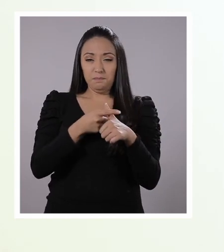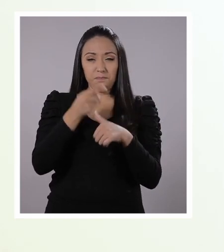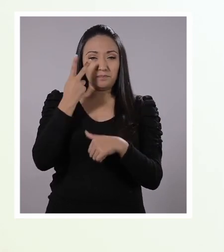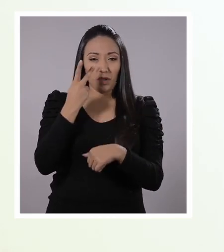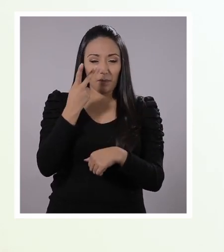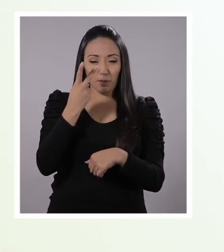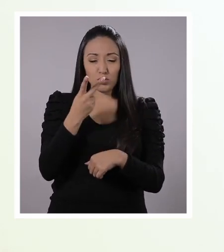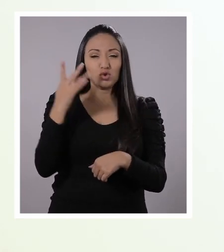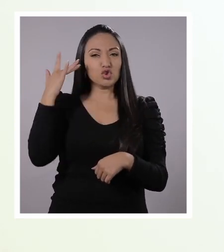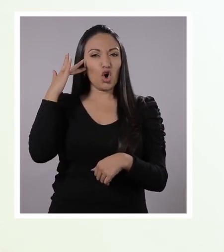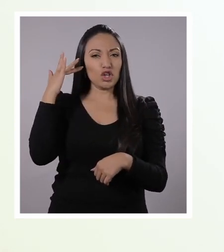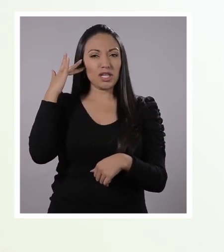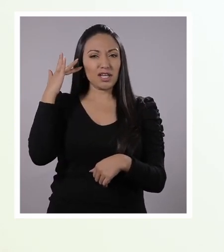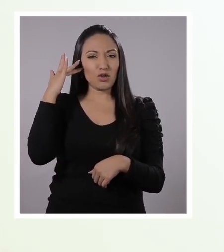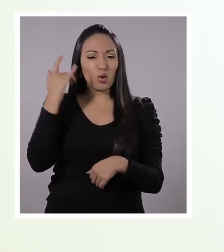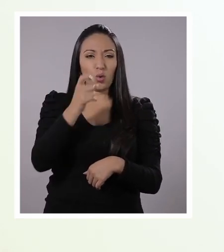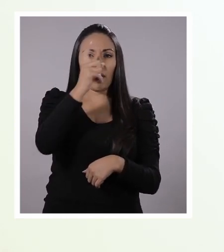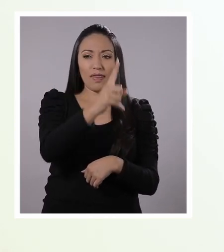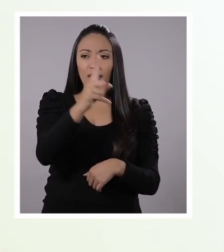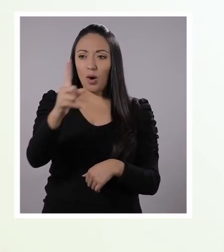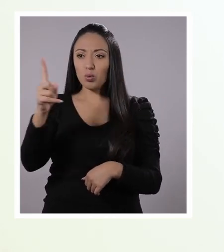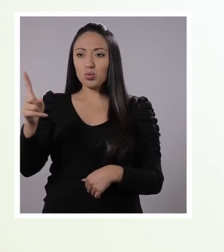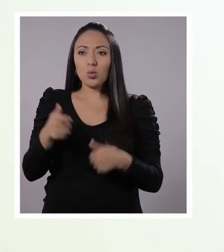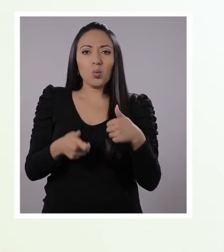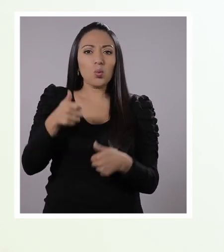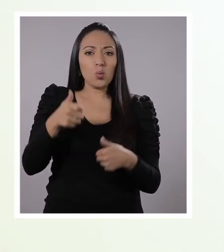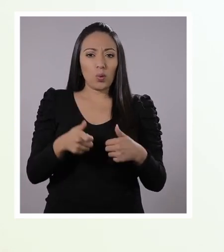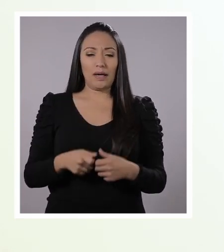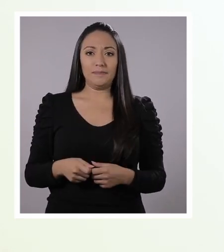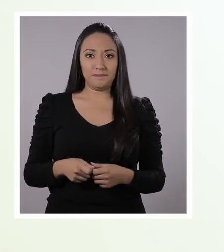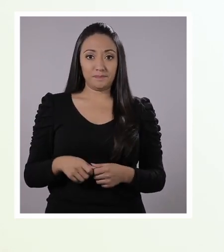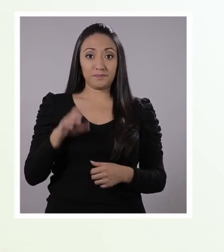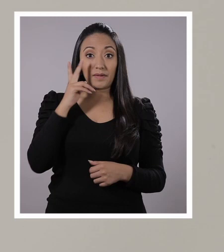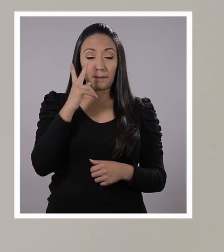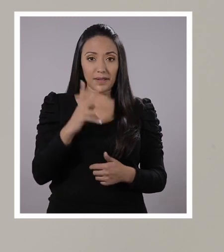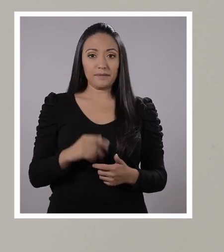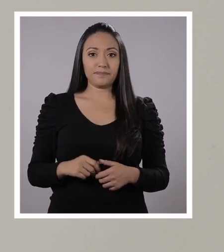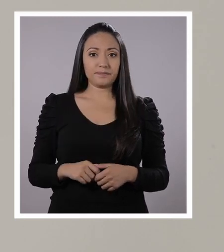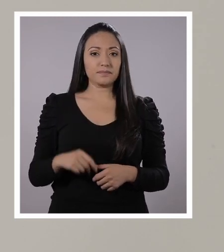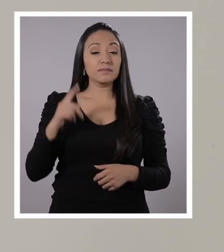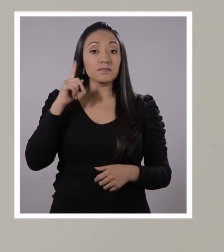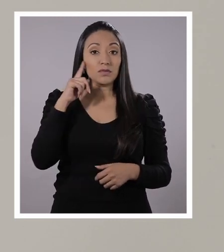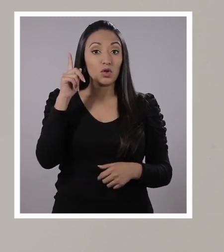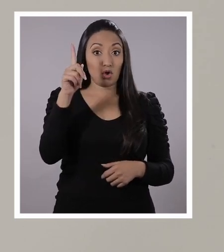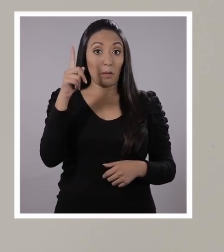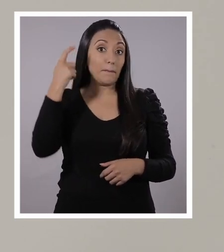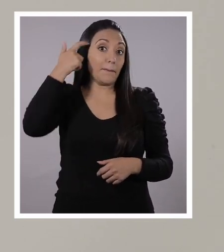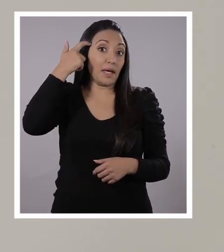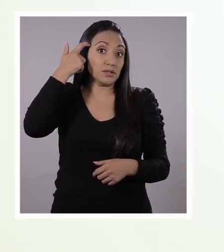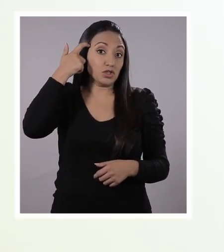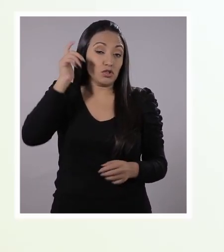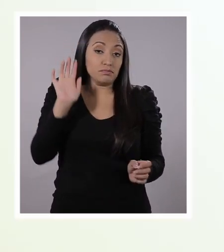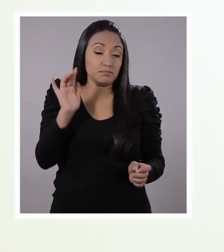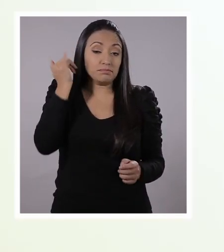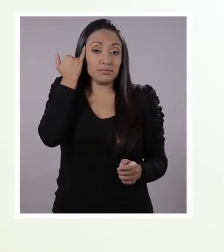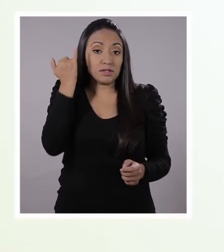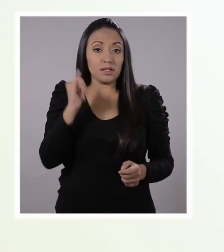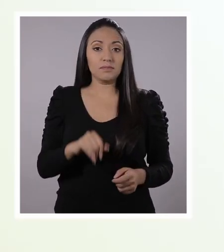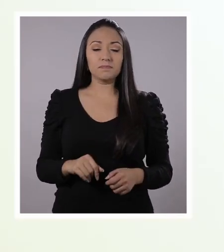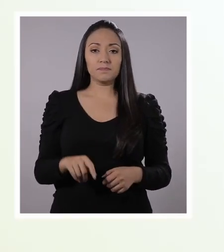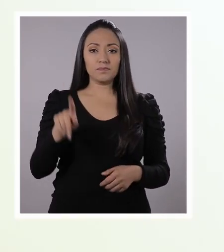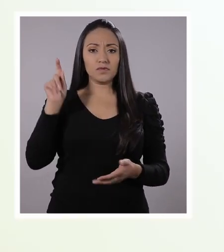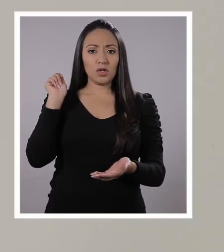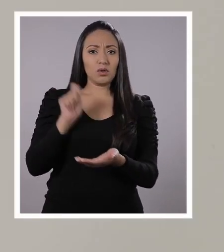primero vemos qué sonido va a hacer cada uno de estos cubiertos? Por ejemplo, se me ocurre que la